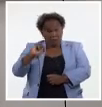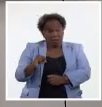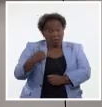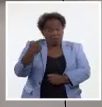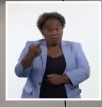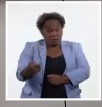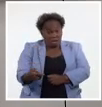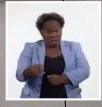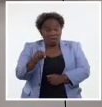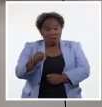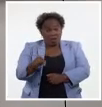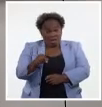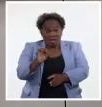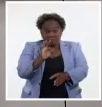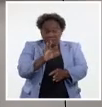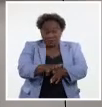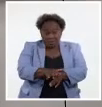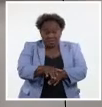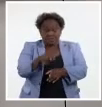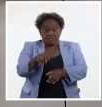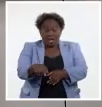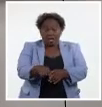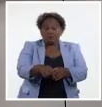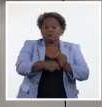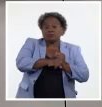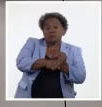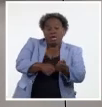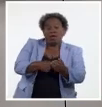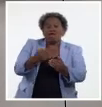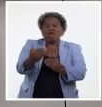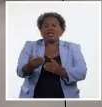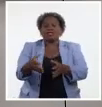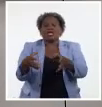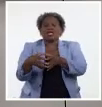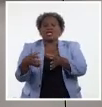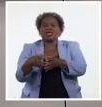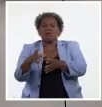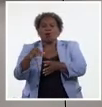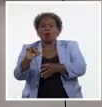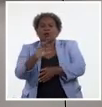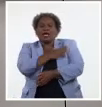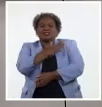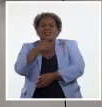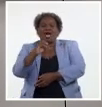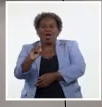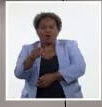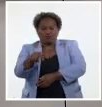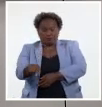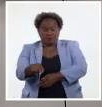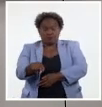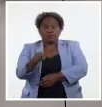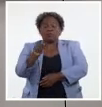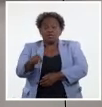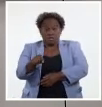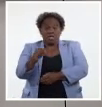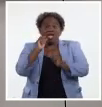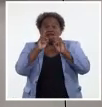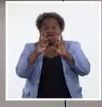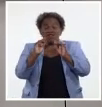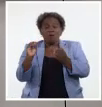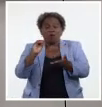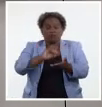debut de la tropa dirigida por Carlos Martí frente a Curazao desde las 9:30 ante meridiano, hora de nuestro país, con transmisión en vivo por